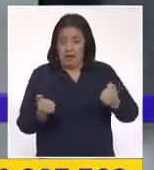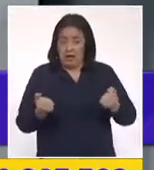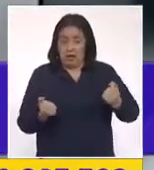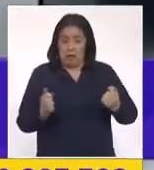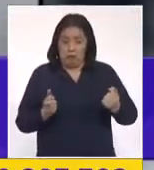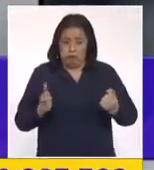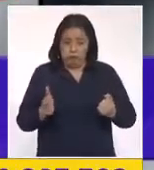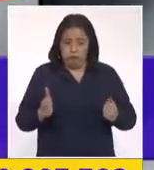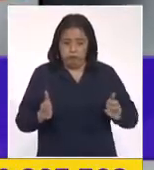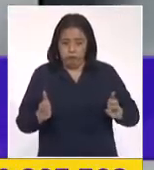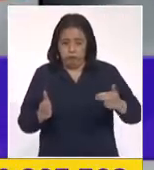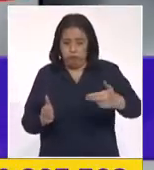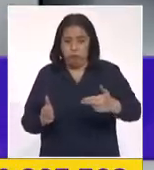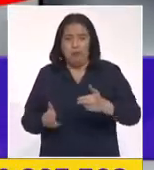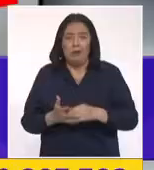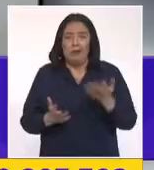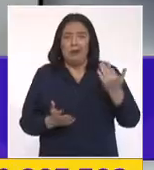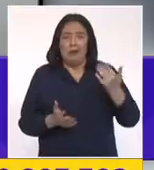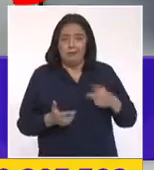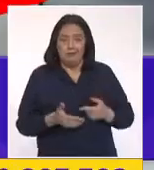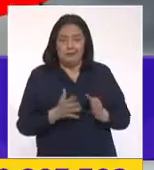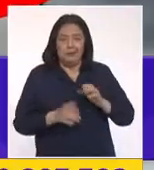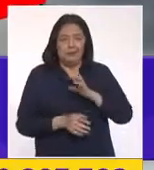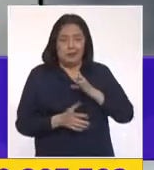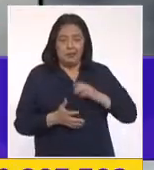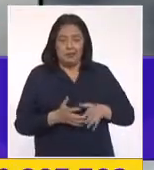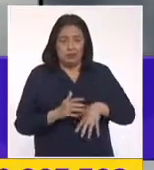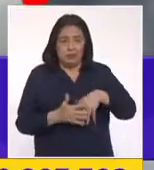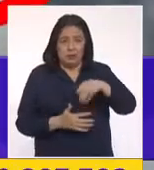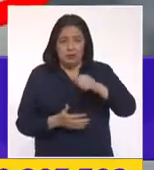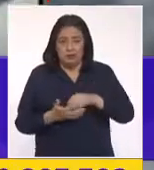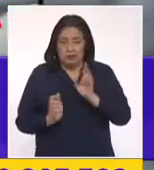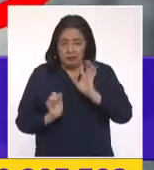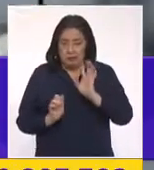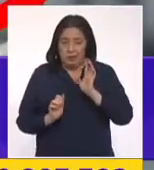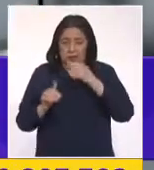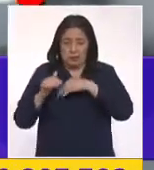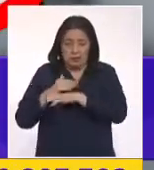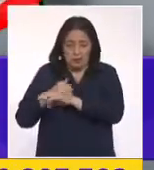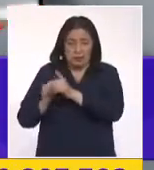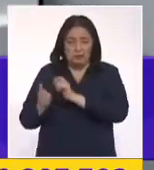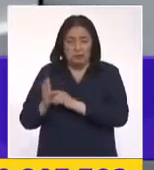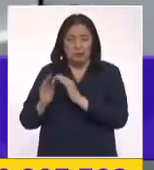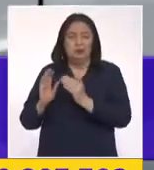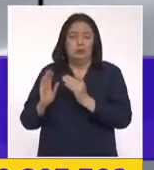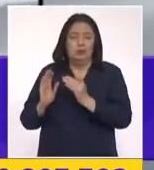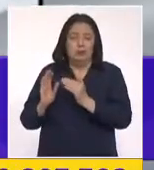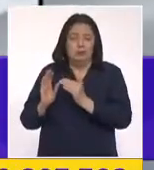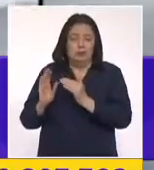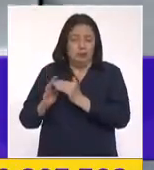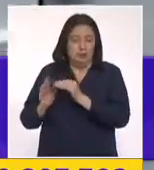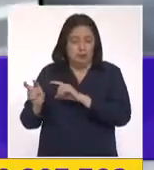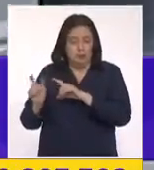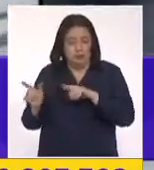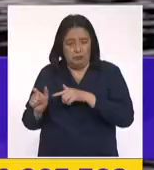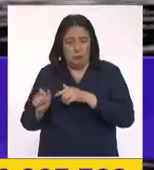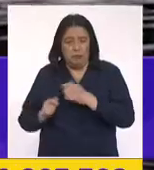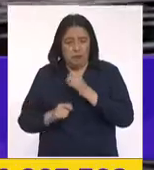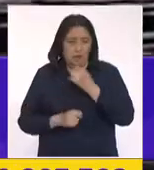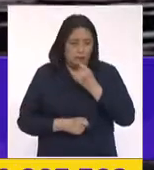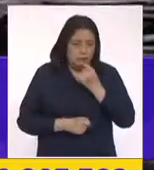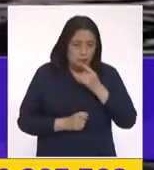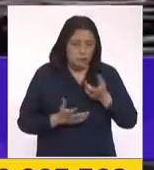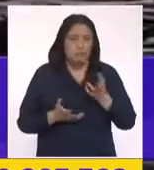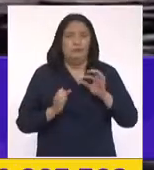recién salida de un almacén del Callao. Los criminales se valían de un topo al interior del recinto para dar las pistas del robo perfecto.